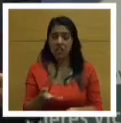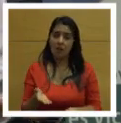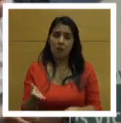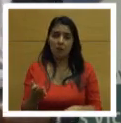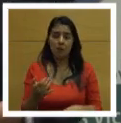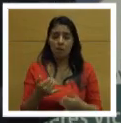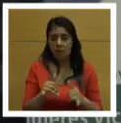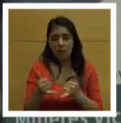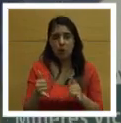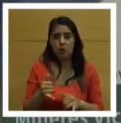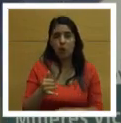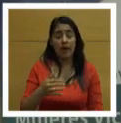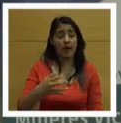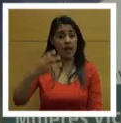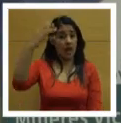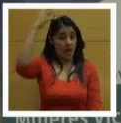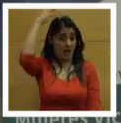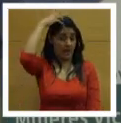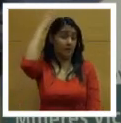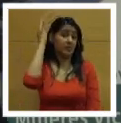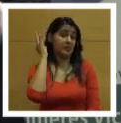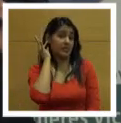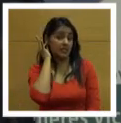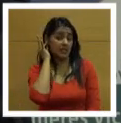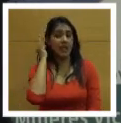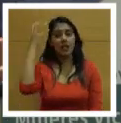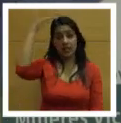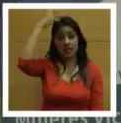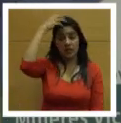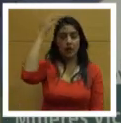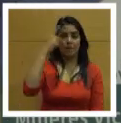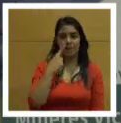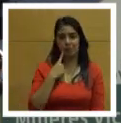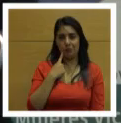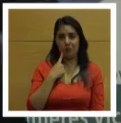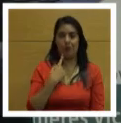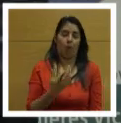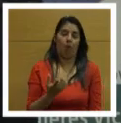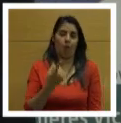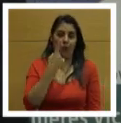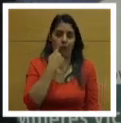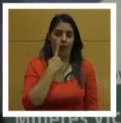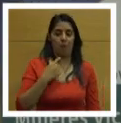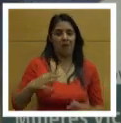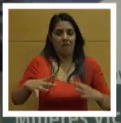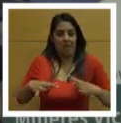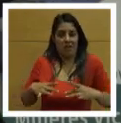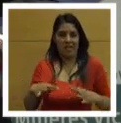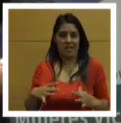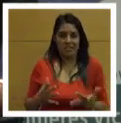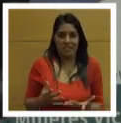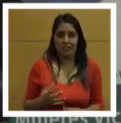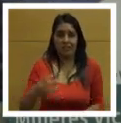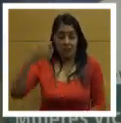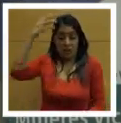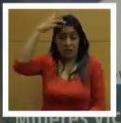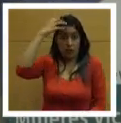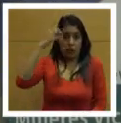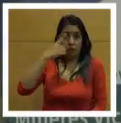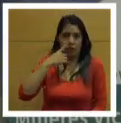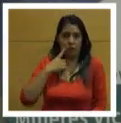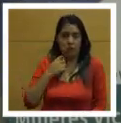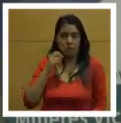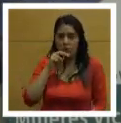las princesas y a los príncipes. Los príncipes estaban felices. ¿Ah? Iban a rescatar a las princesas. Él iba a ser el dragón, un